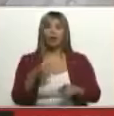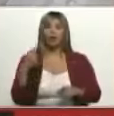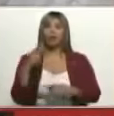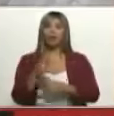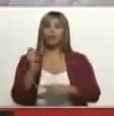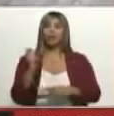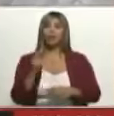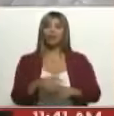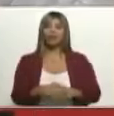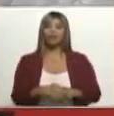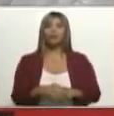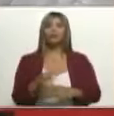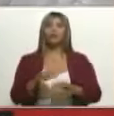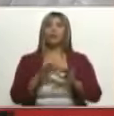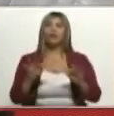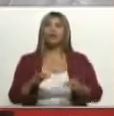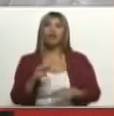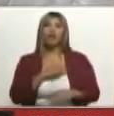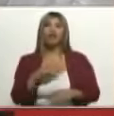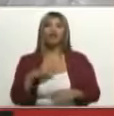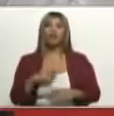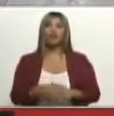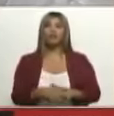que de esta forma nosotros